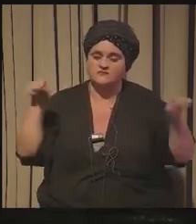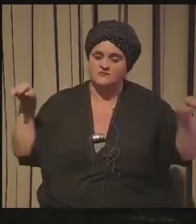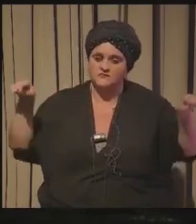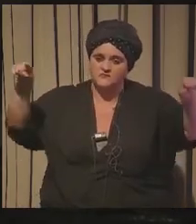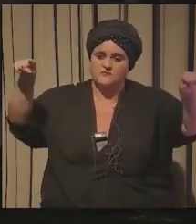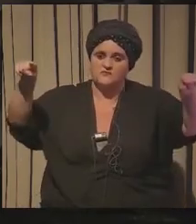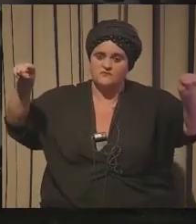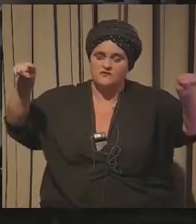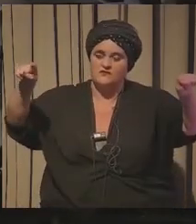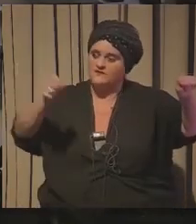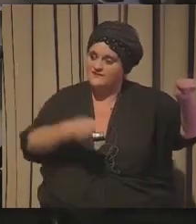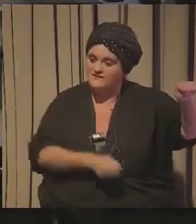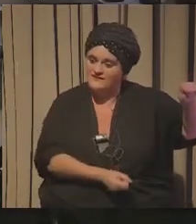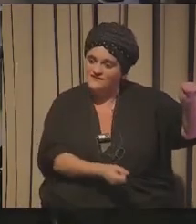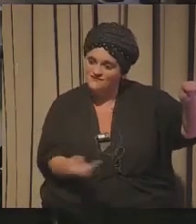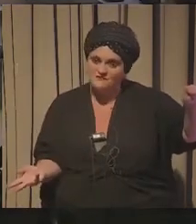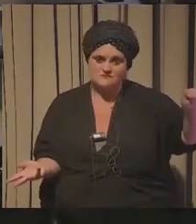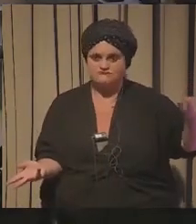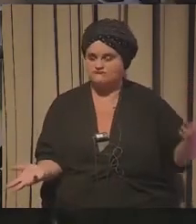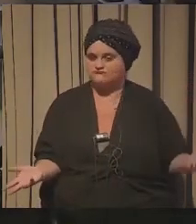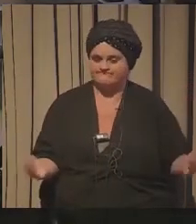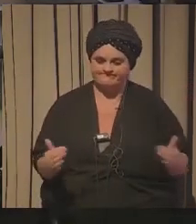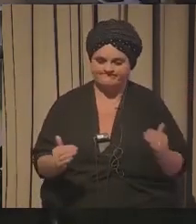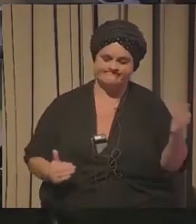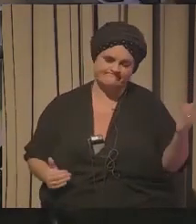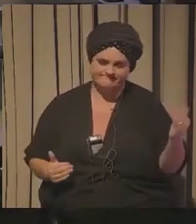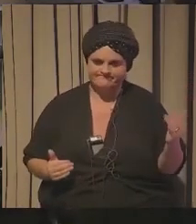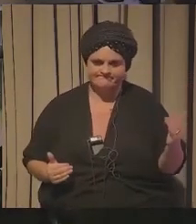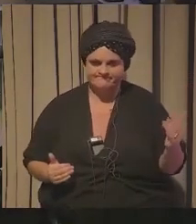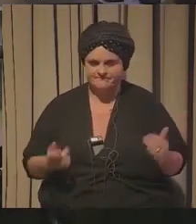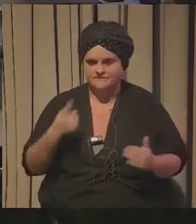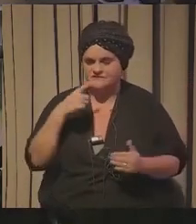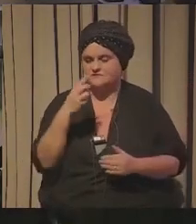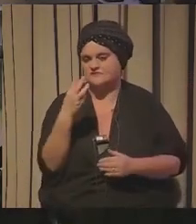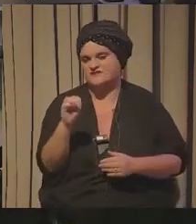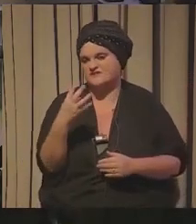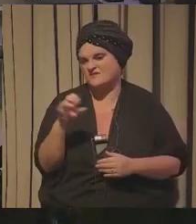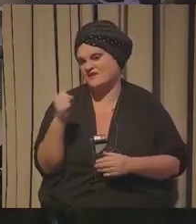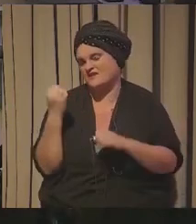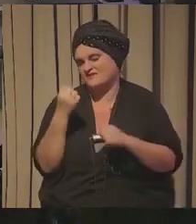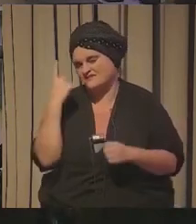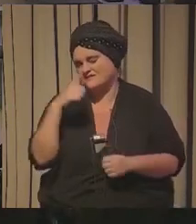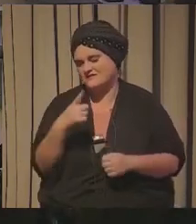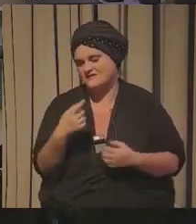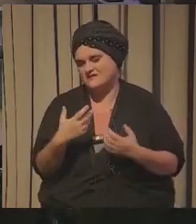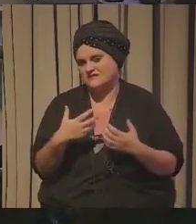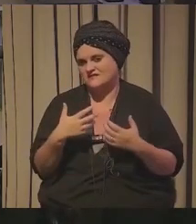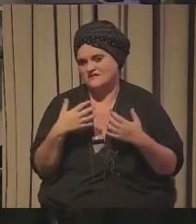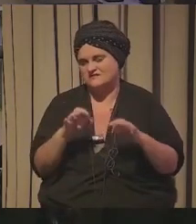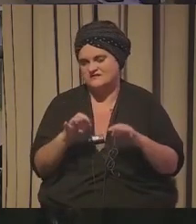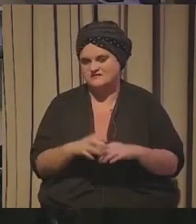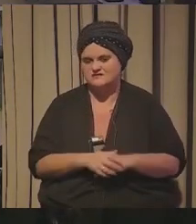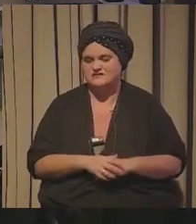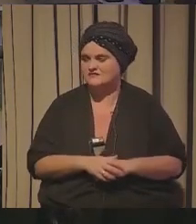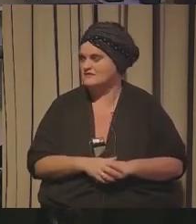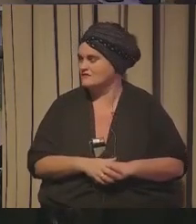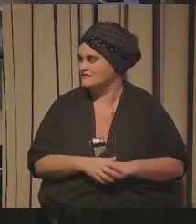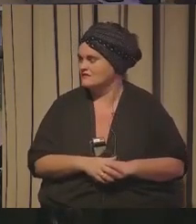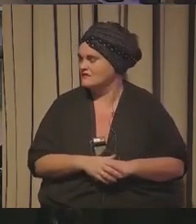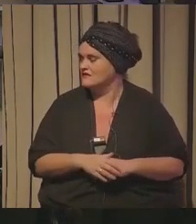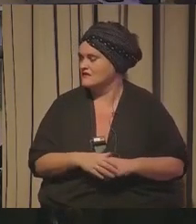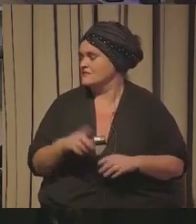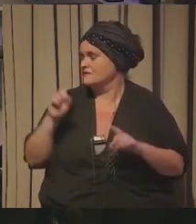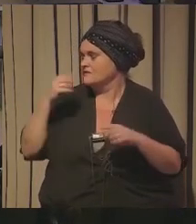no. Eso es algo que sabíamos que se podía producir hace 30 o 40 años. Muchas gracias. Bueno, pues nada, muchísimas